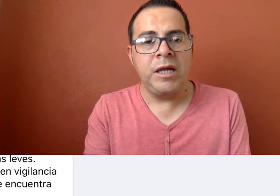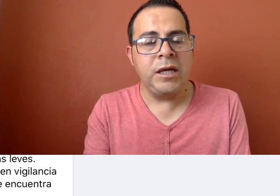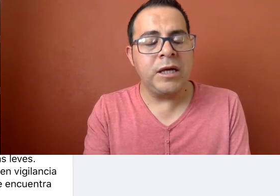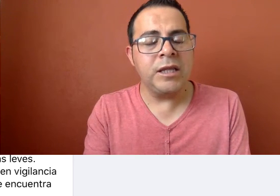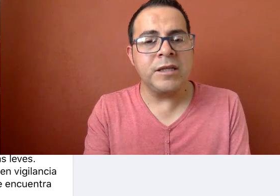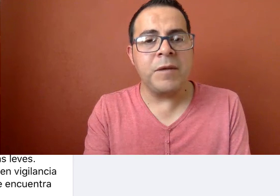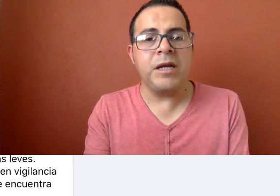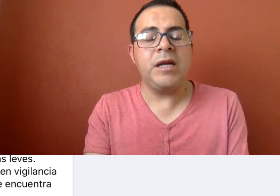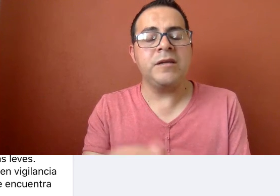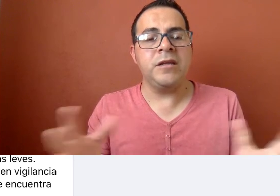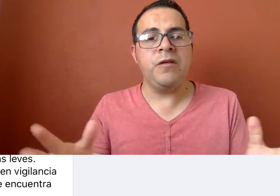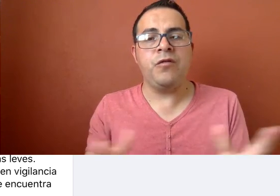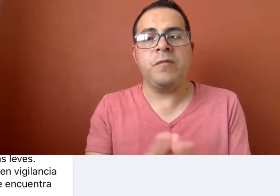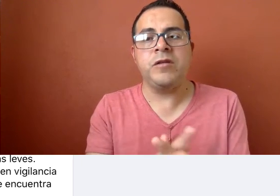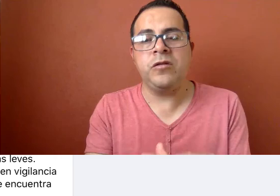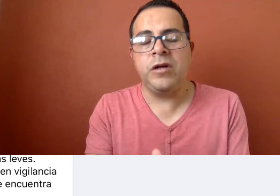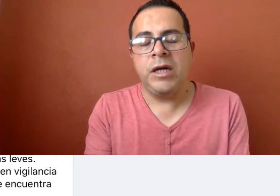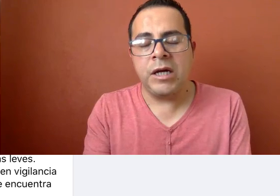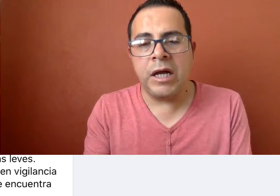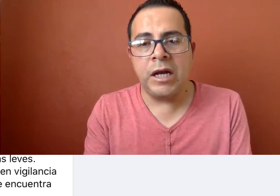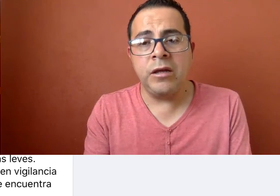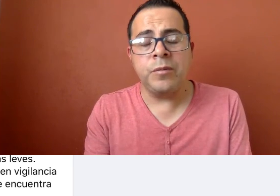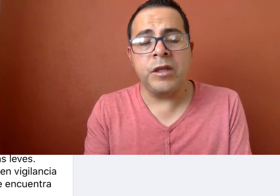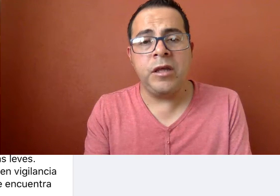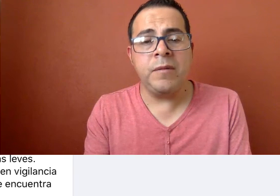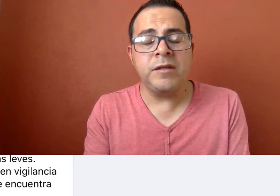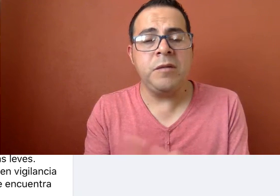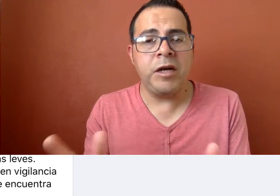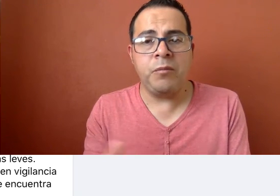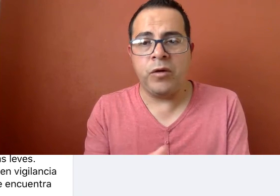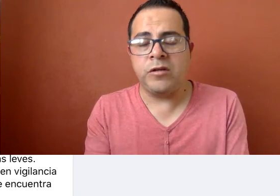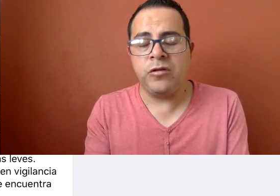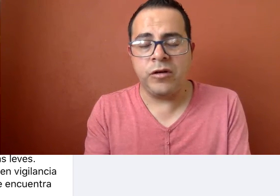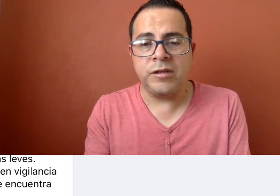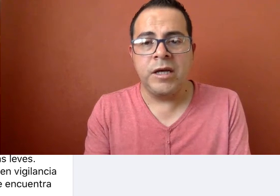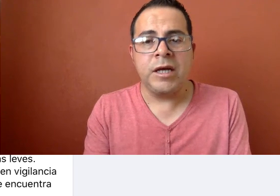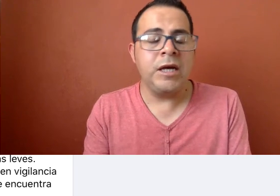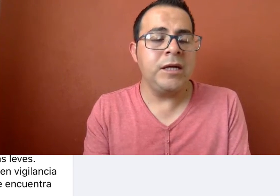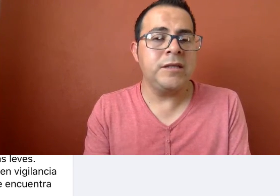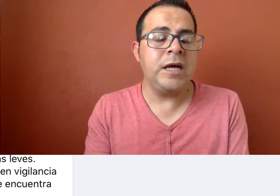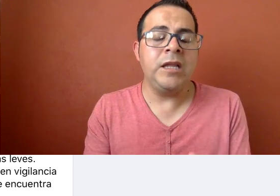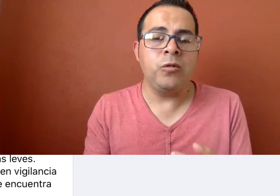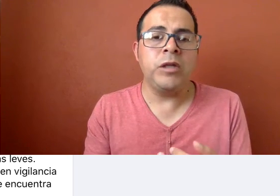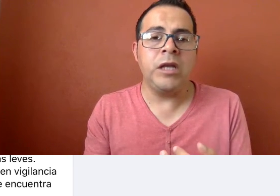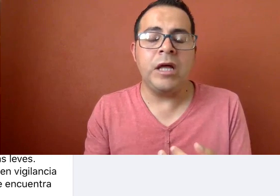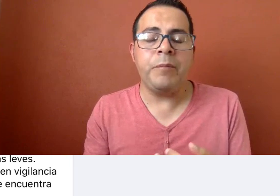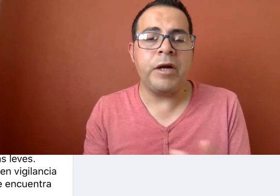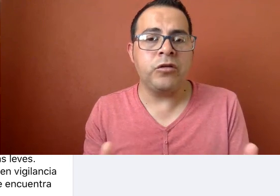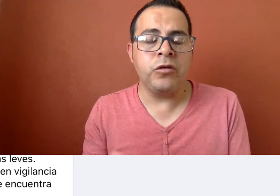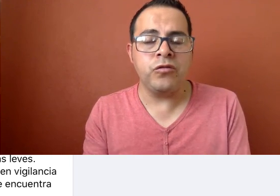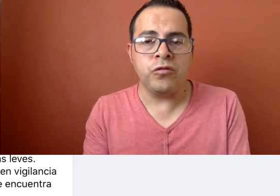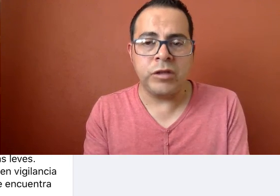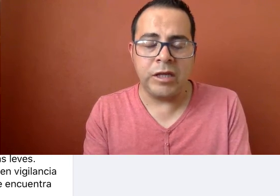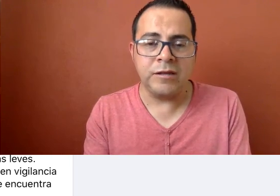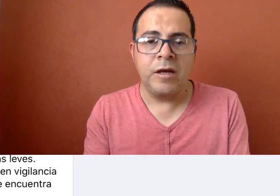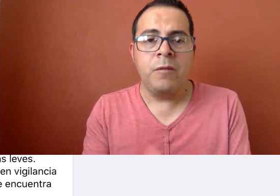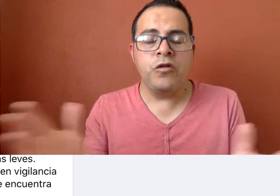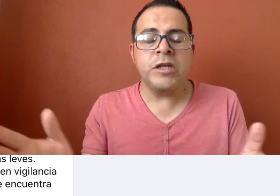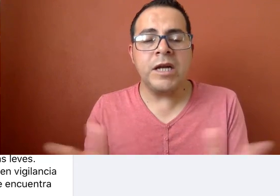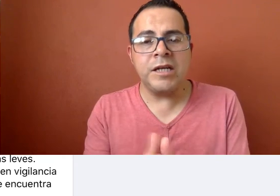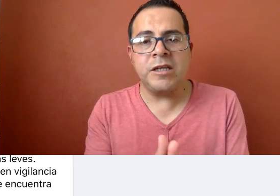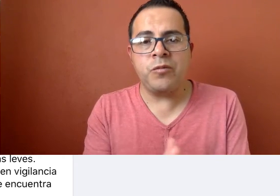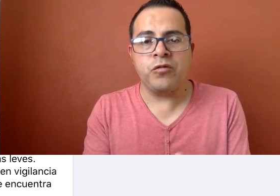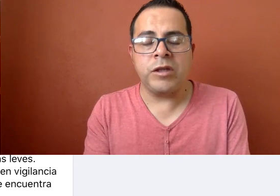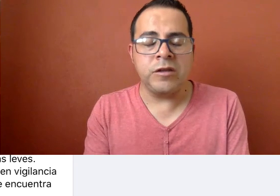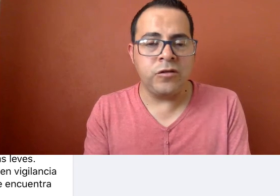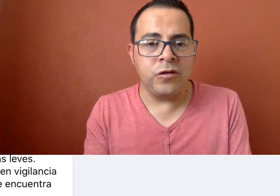posible y que de esta manera se dé información clara y objetiva sin manipulaciones, que sea de utilidad para todos ustedes.